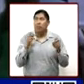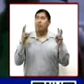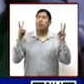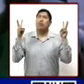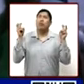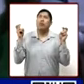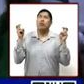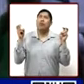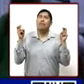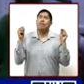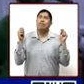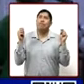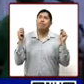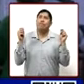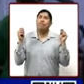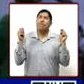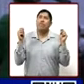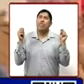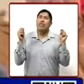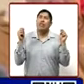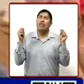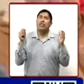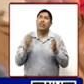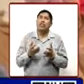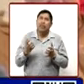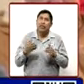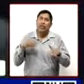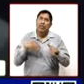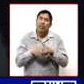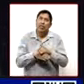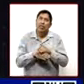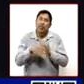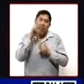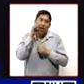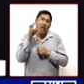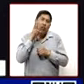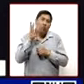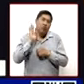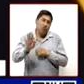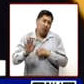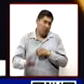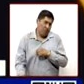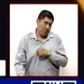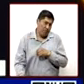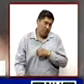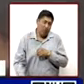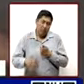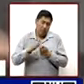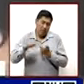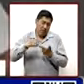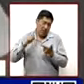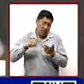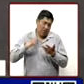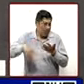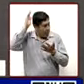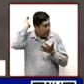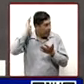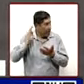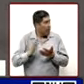tema que ha venido calando bastante a través del señor Evo Morales en todos los sentidos. Ha